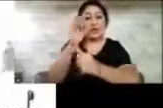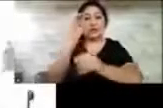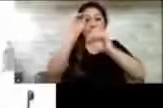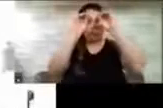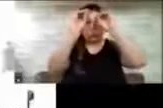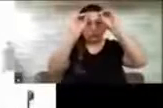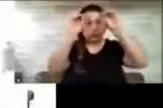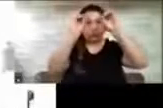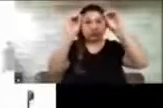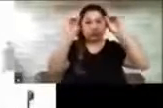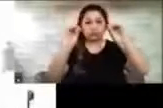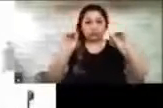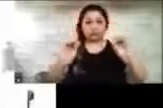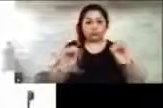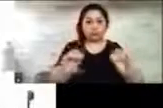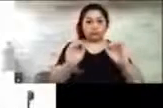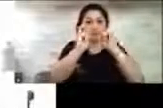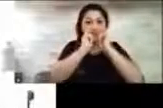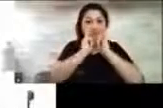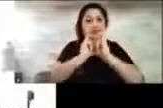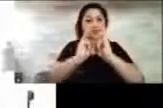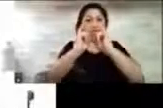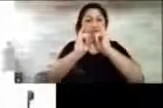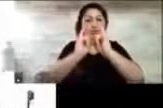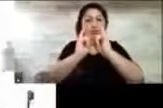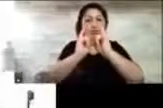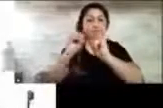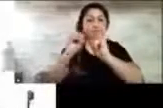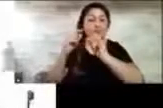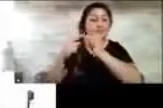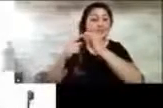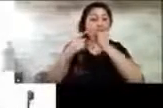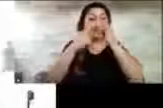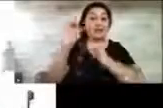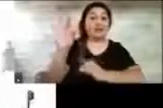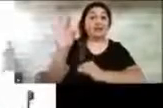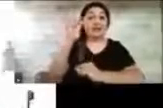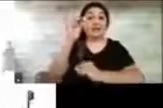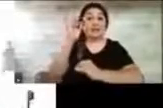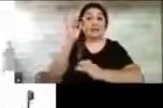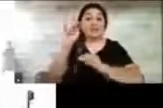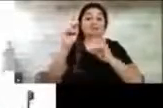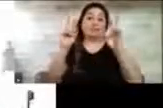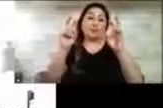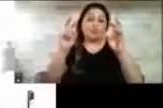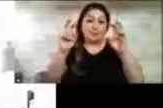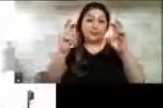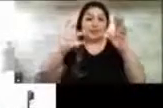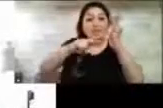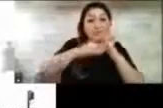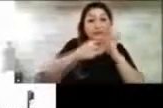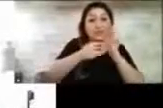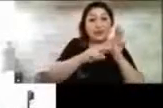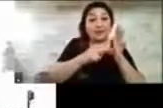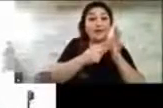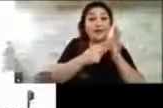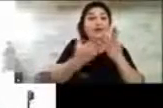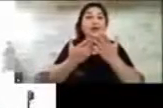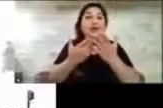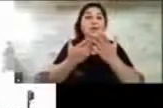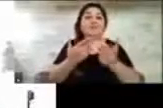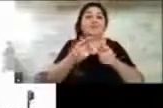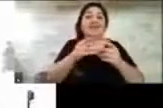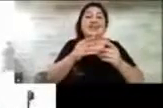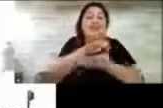los principales hallazgos en la sección de los conflictos, por así decirlo, son un poco lo que yo les comentaba anteriormente con el ejemplo del